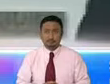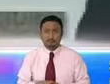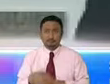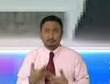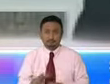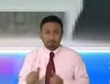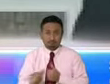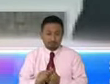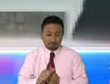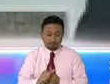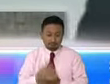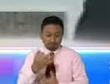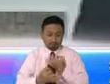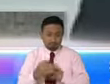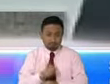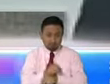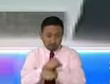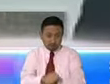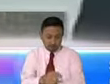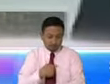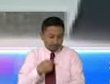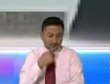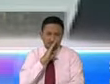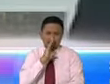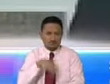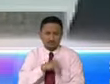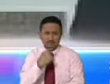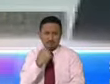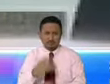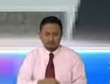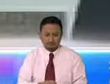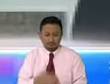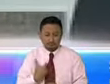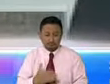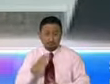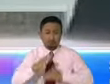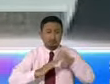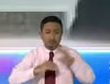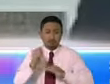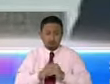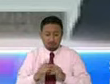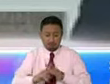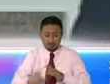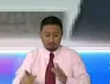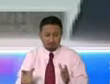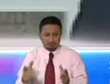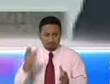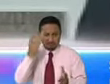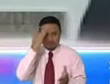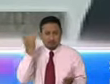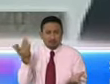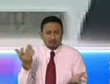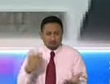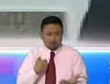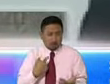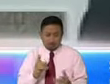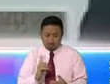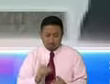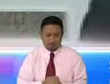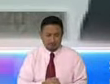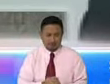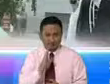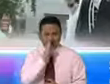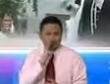justicia. Como lo dije siempre, los inocentes no tienen por qué huir. Yo no lo hice, no lo voy a